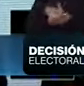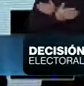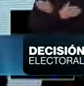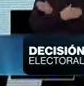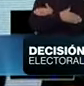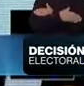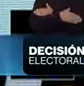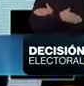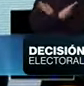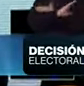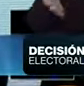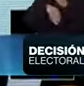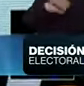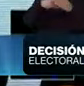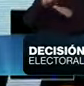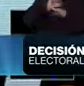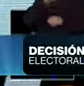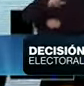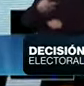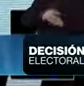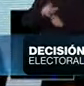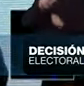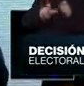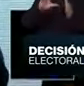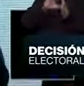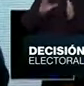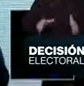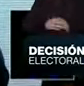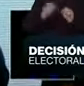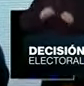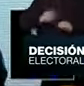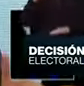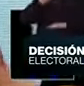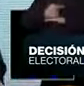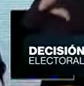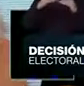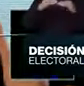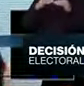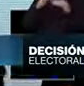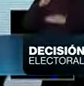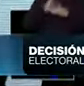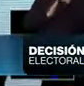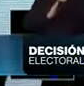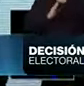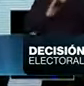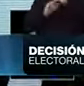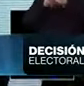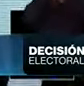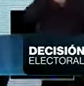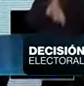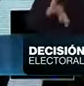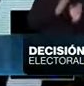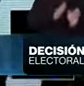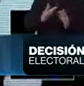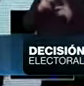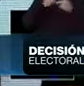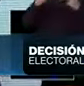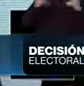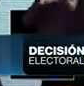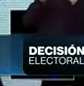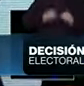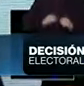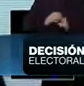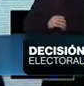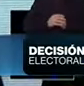Felicitamos al país, a la ciudadanía, por dar una jornada democrática en paz, respetando el orden público, con